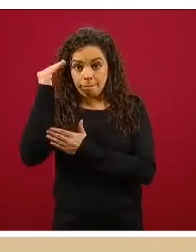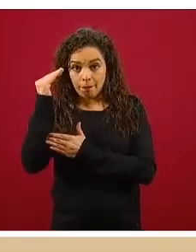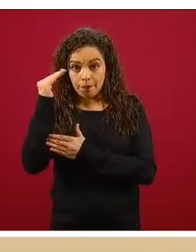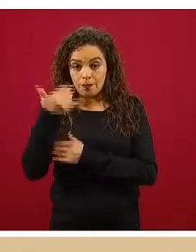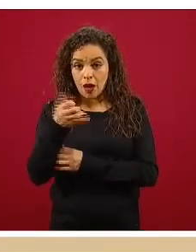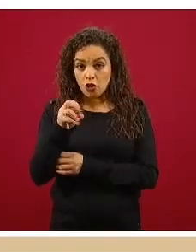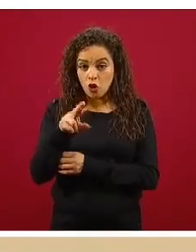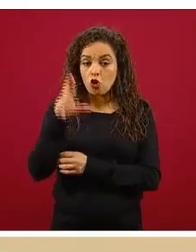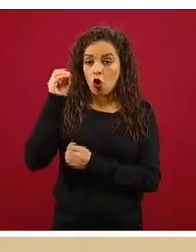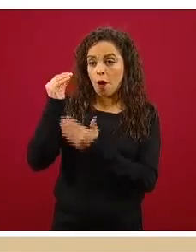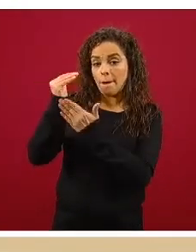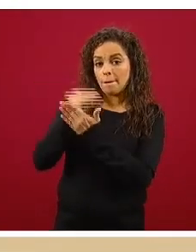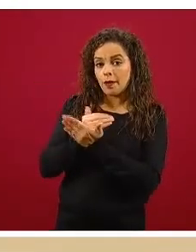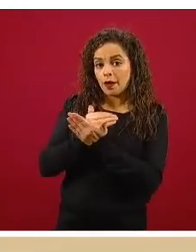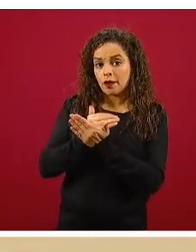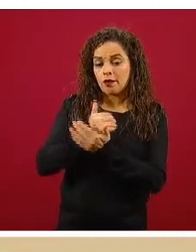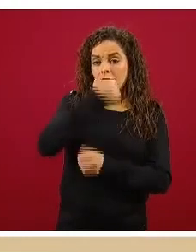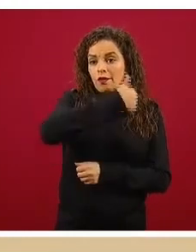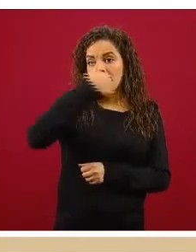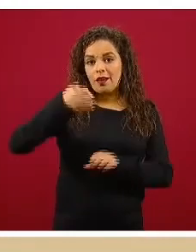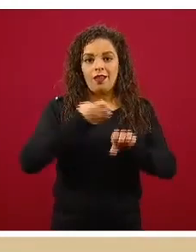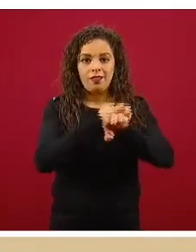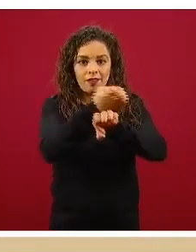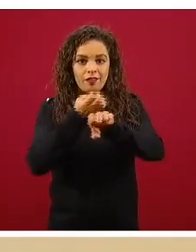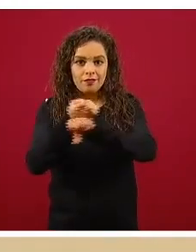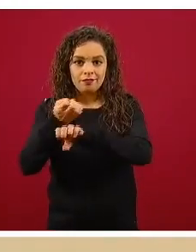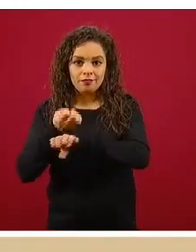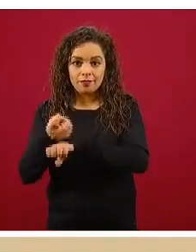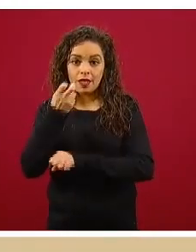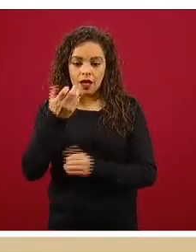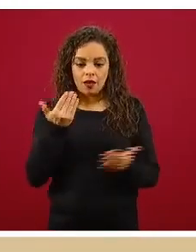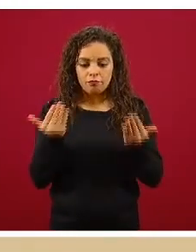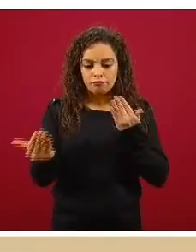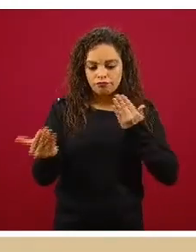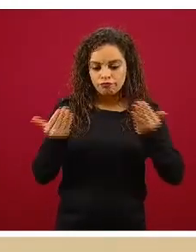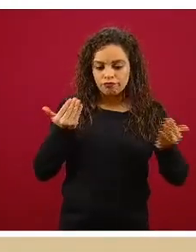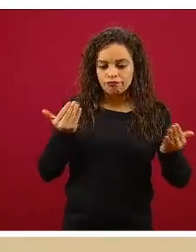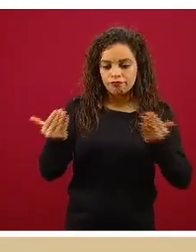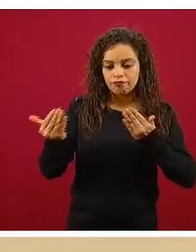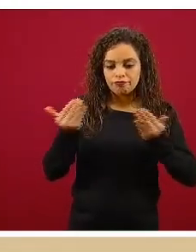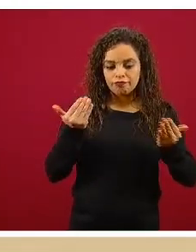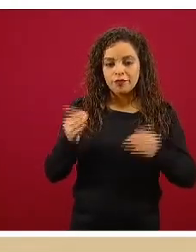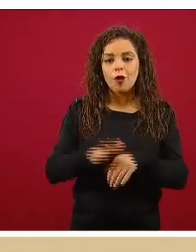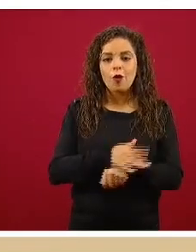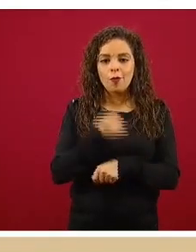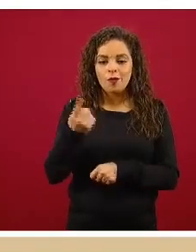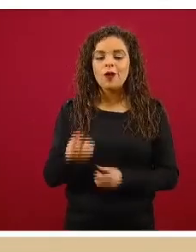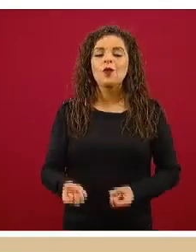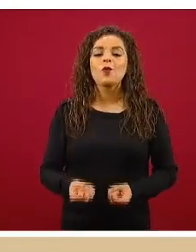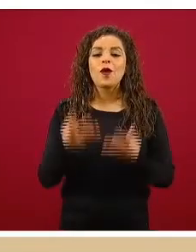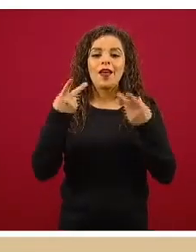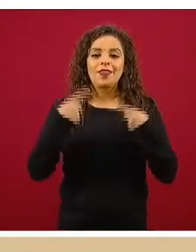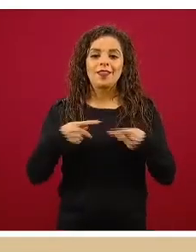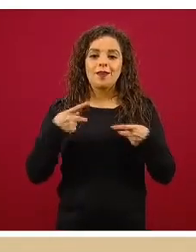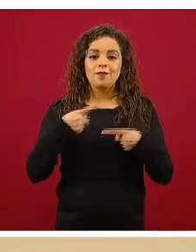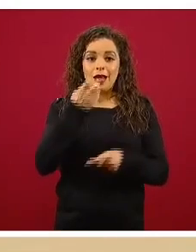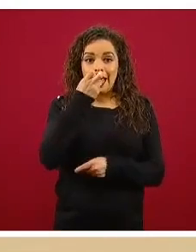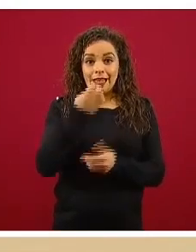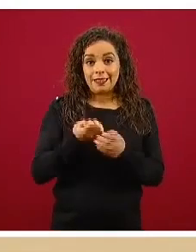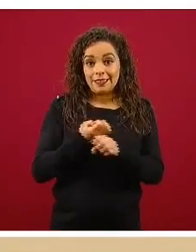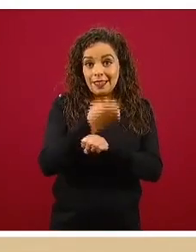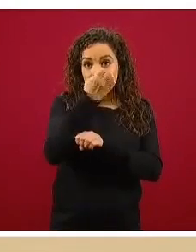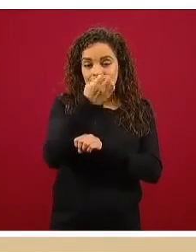las entidades federativas, precisamente en comparación a la cantidad de personas que residen en esa entidad federativa. Por eso es